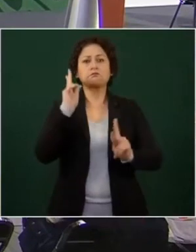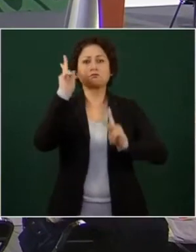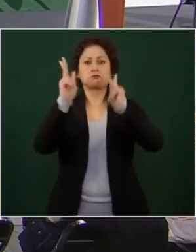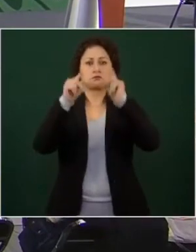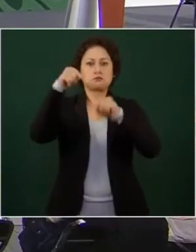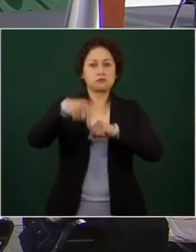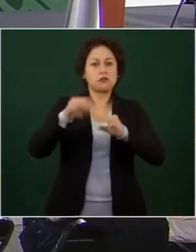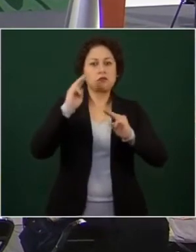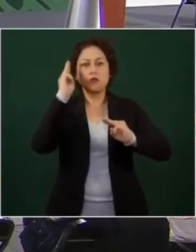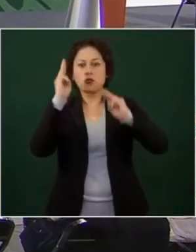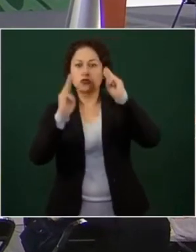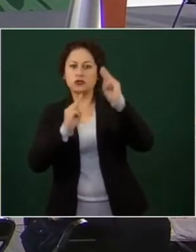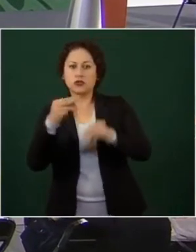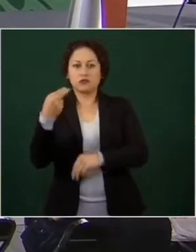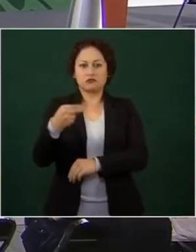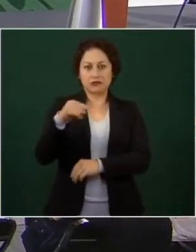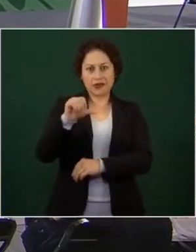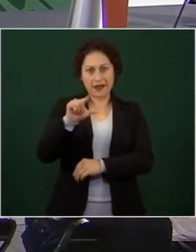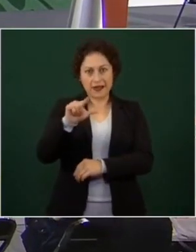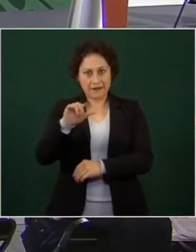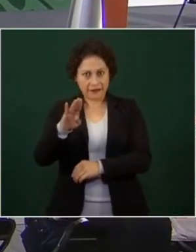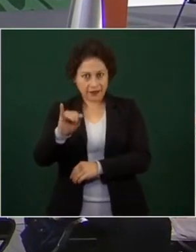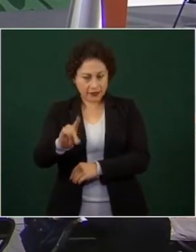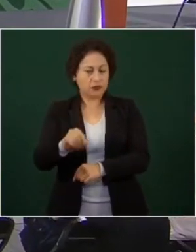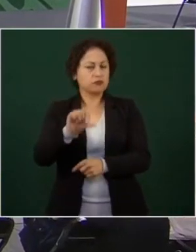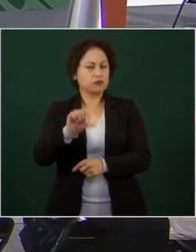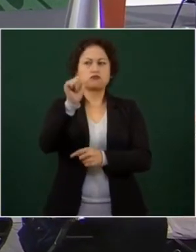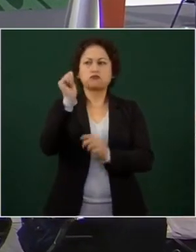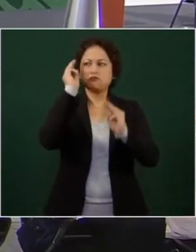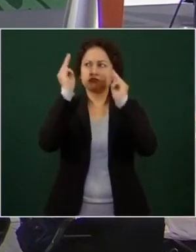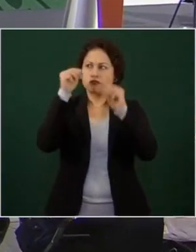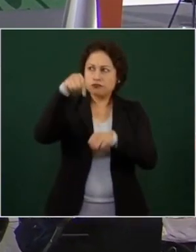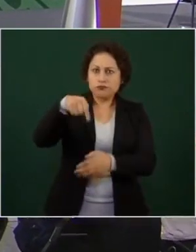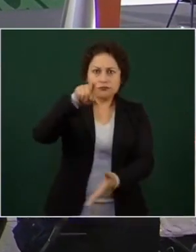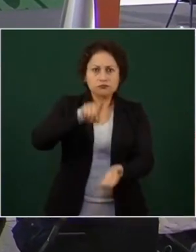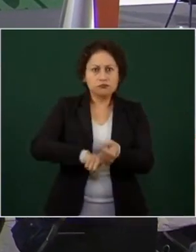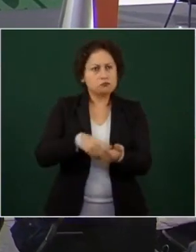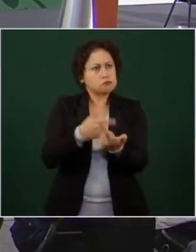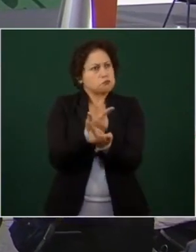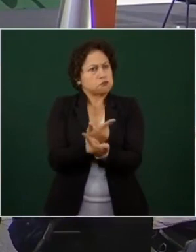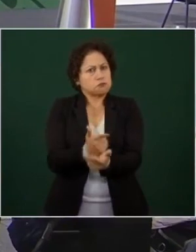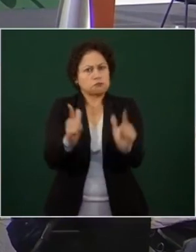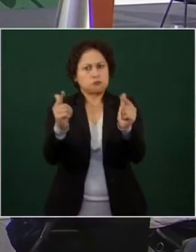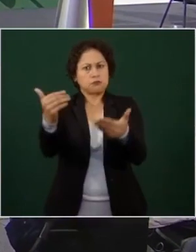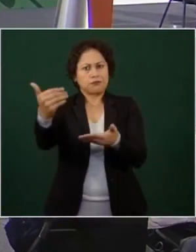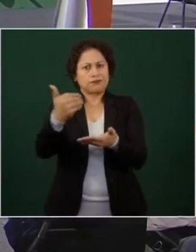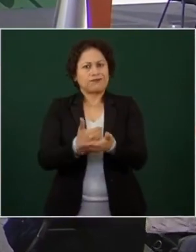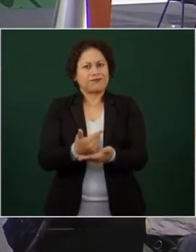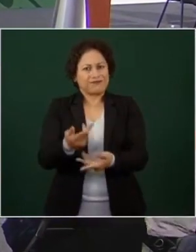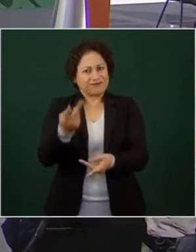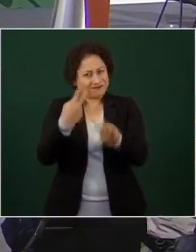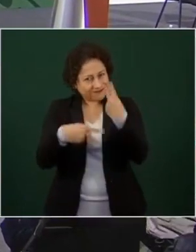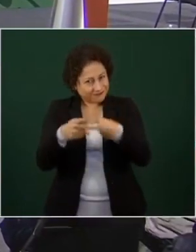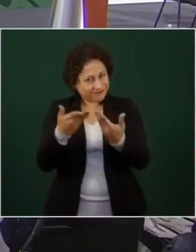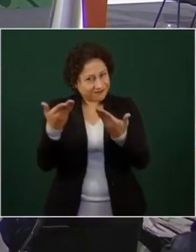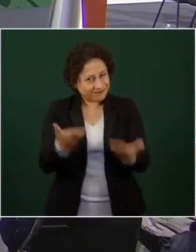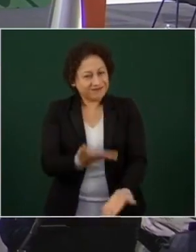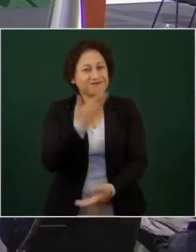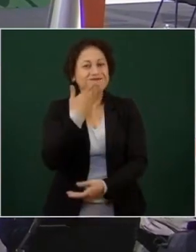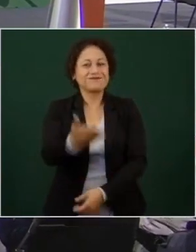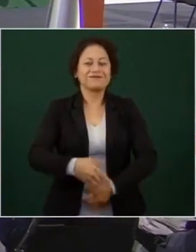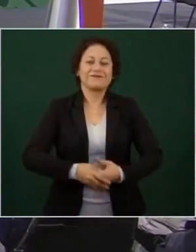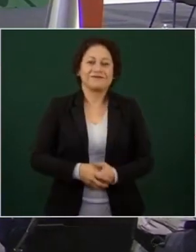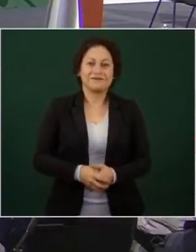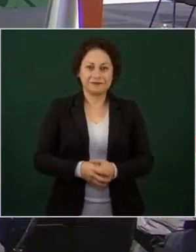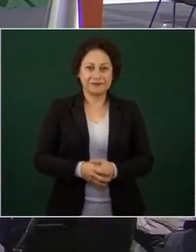de Cabildos y otros museos que tenemos aquí. Así que a quienes nos ven, bienvenidos. Estos son